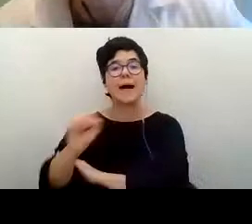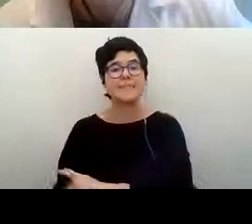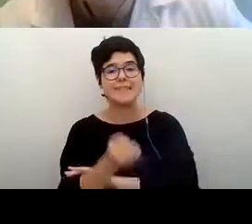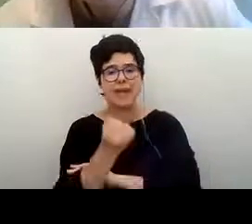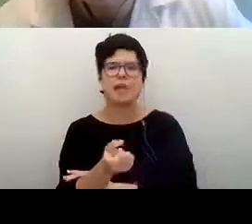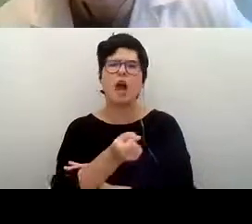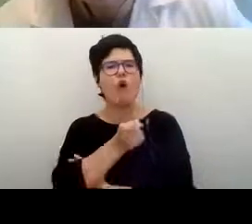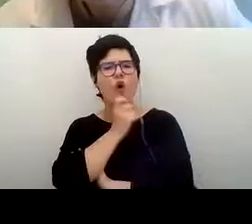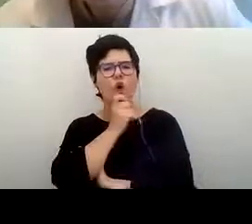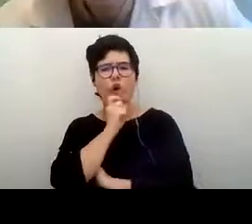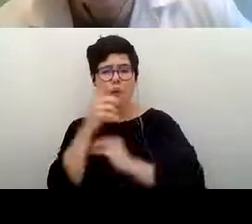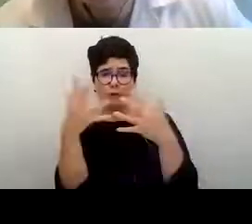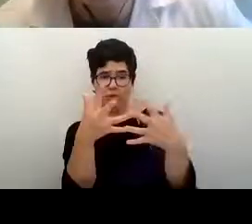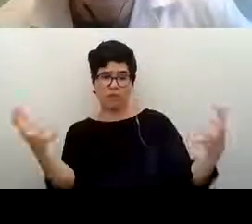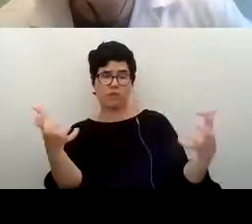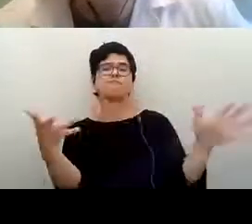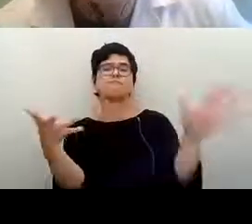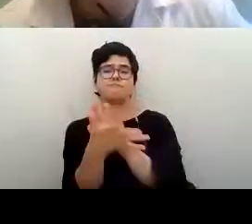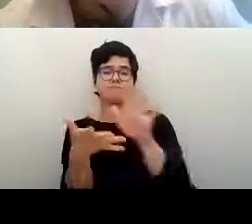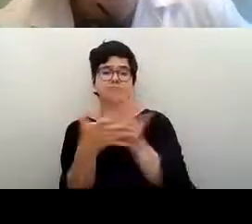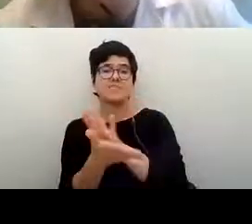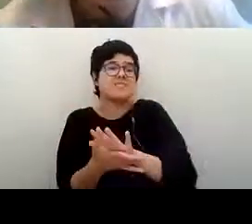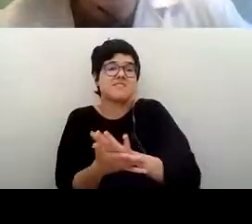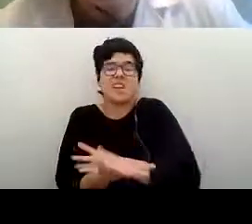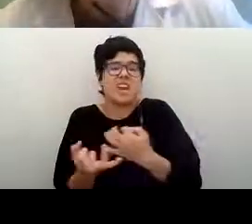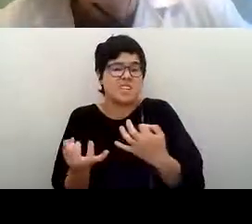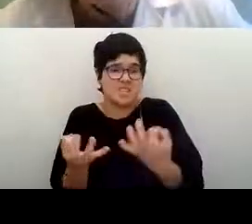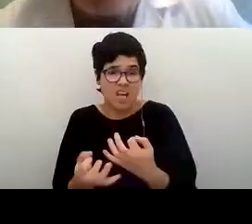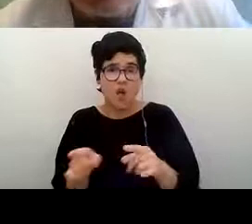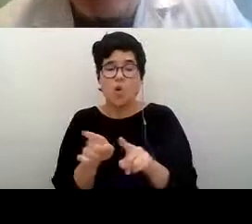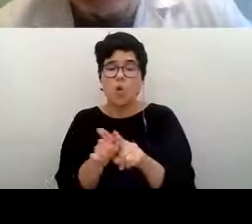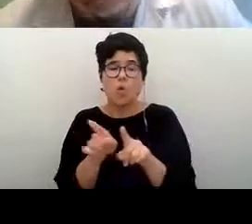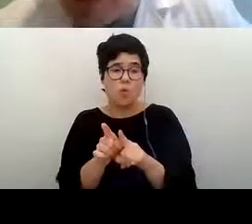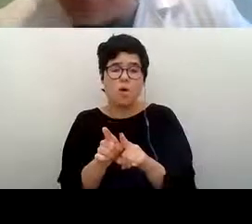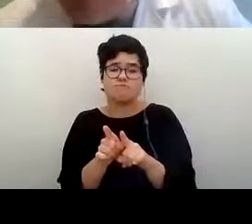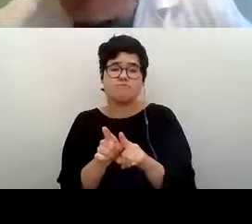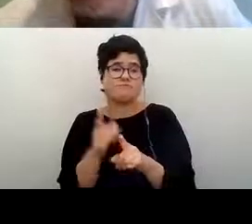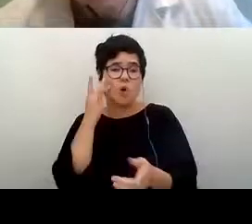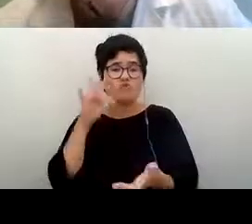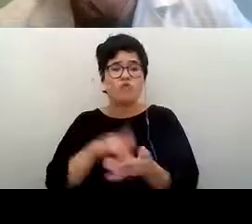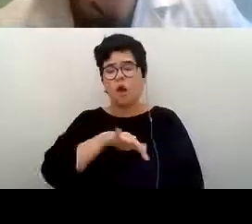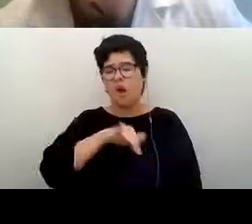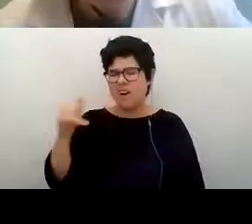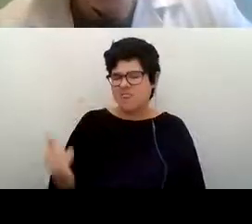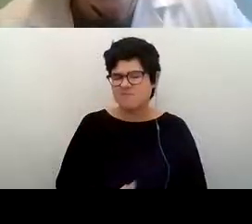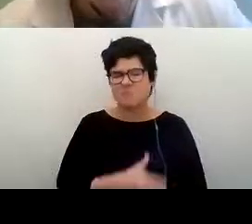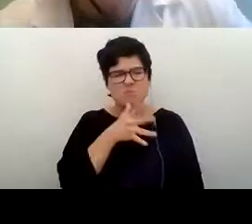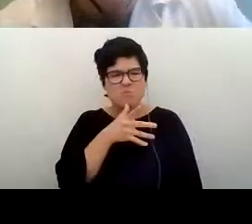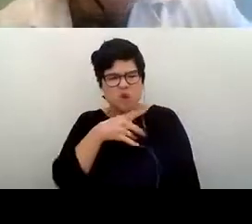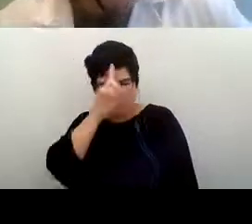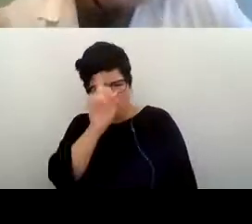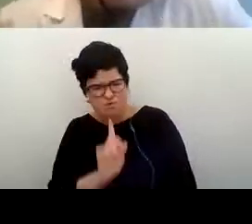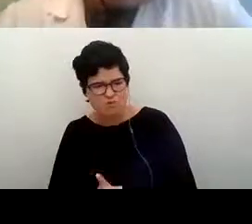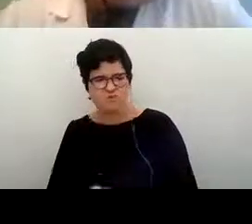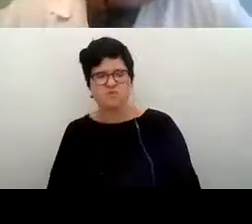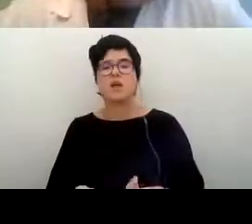definición. Hablamos de astenia cuando nos estamos refiriendo a un cuadro de cansancio inexplicable y no atribuible